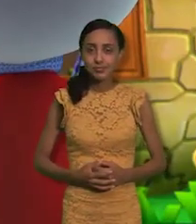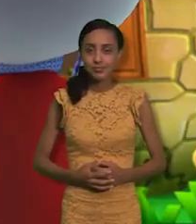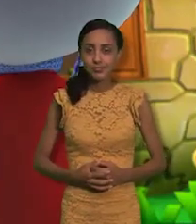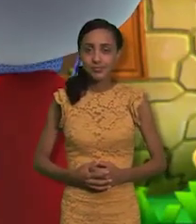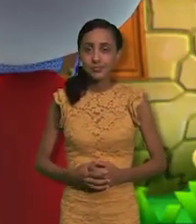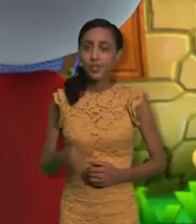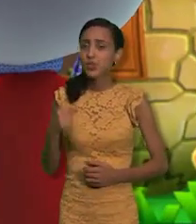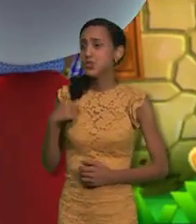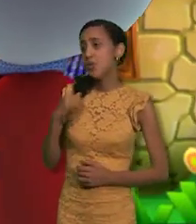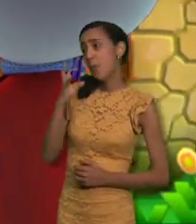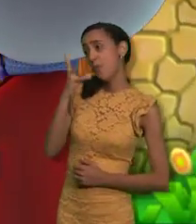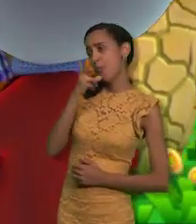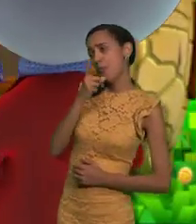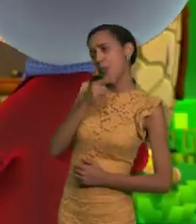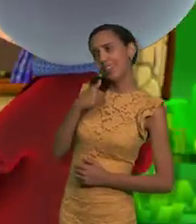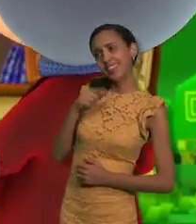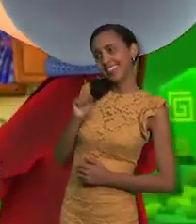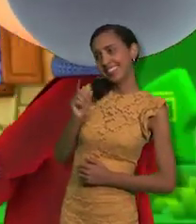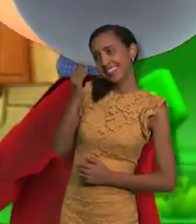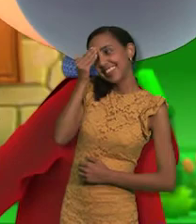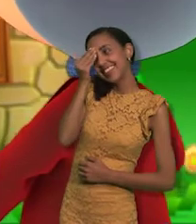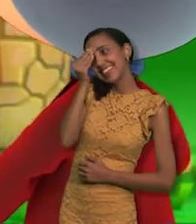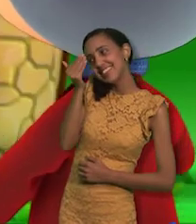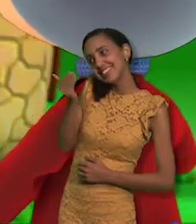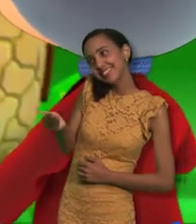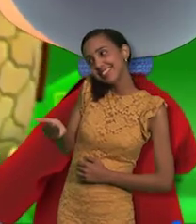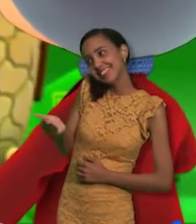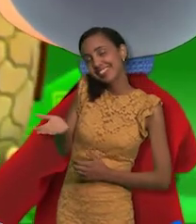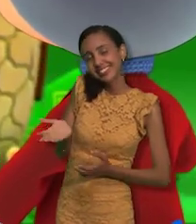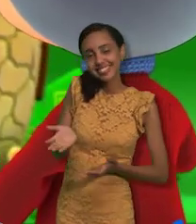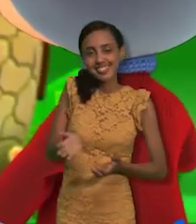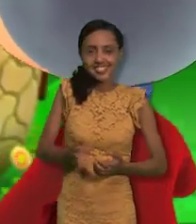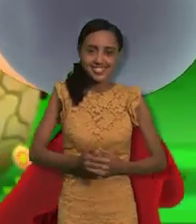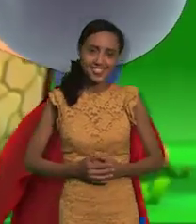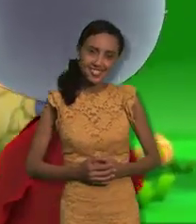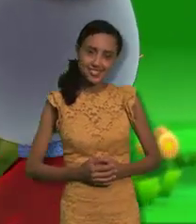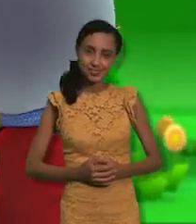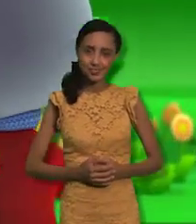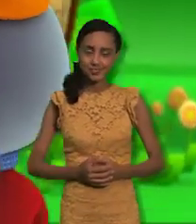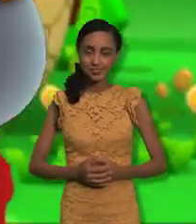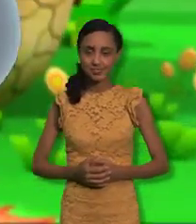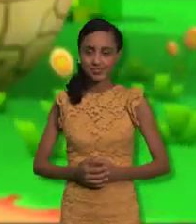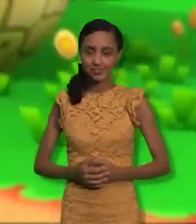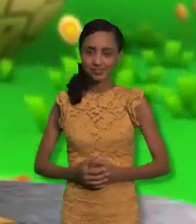Cómo no soy bonita, te lo agradezco más.